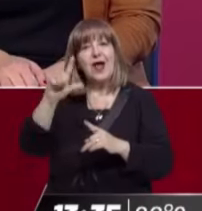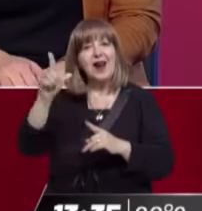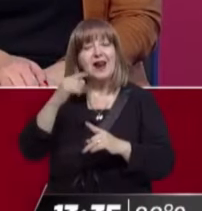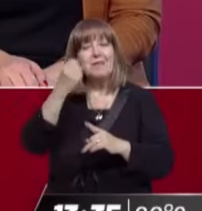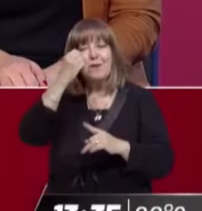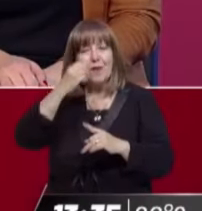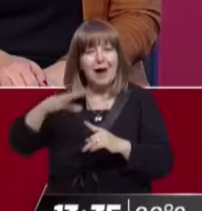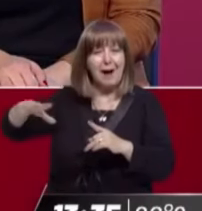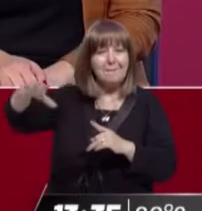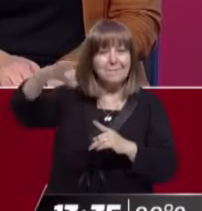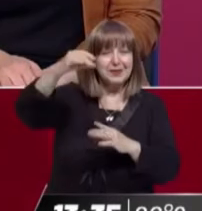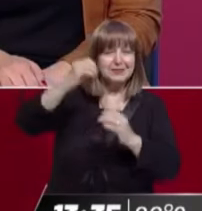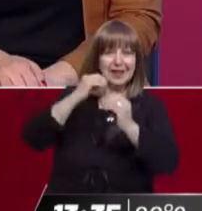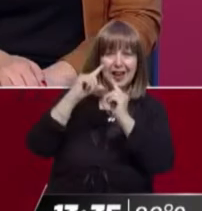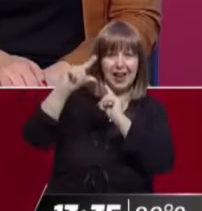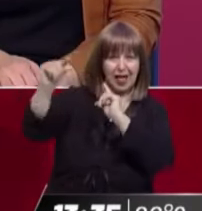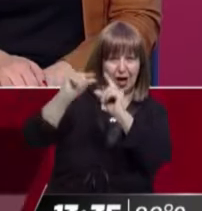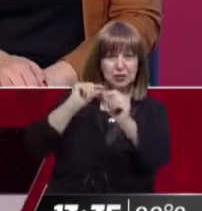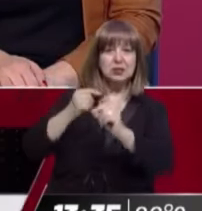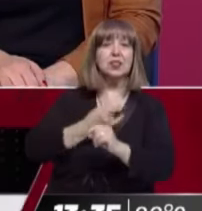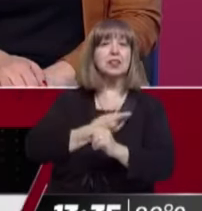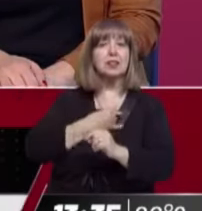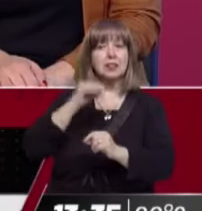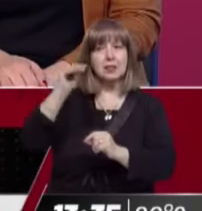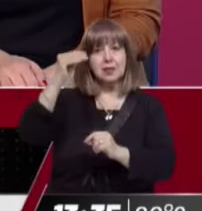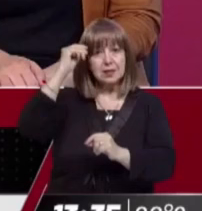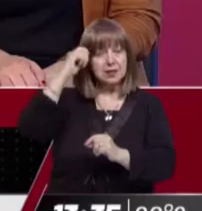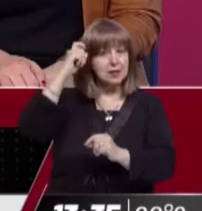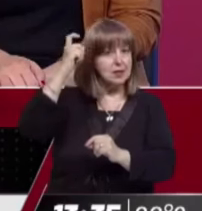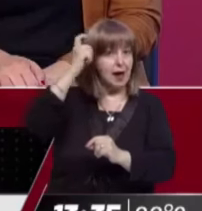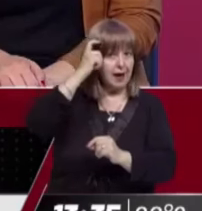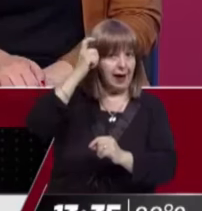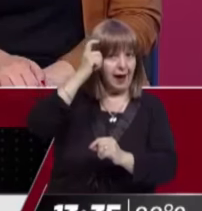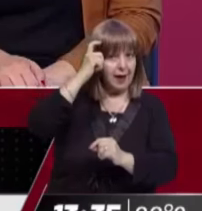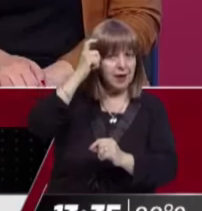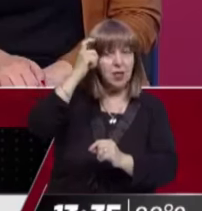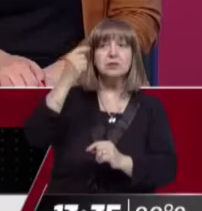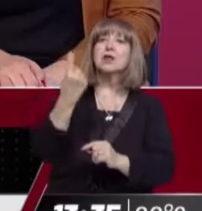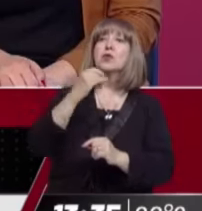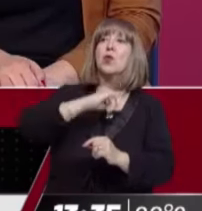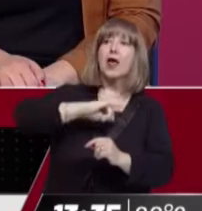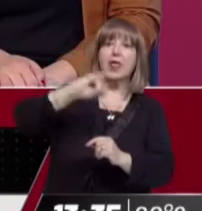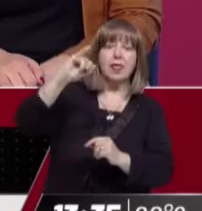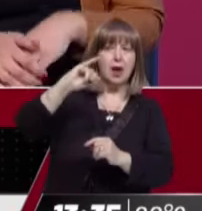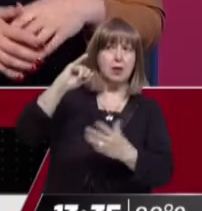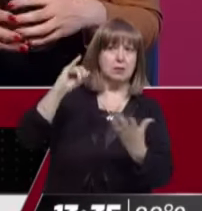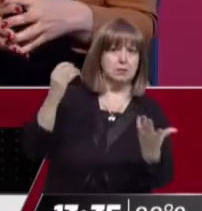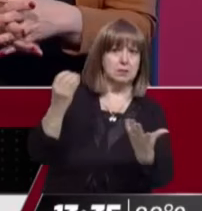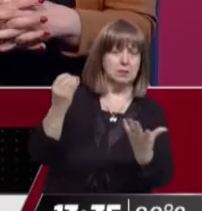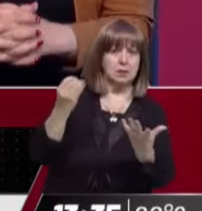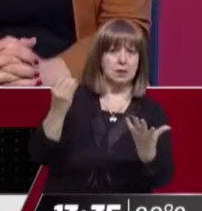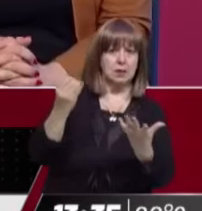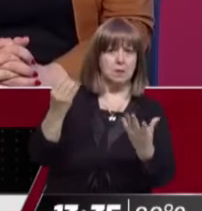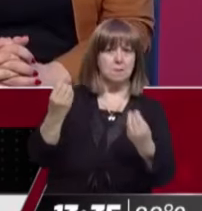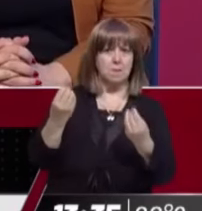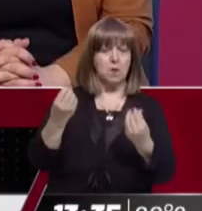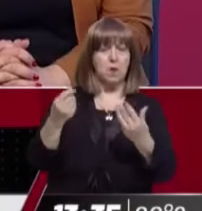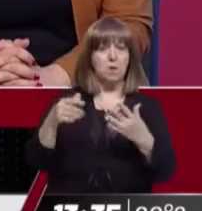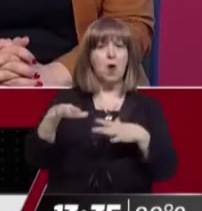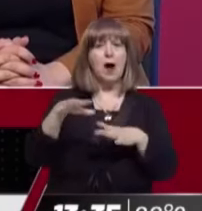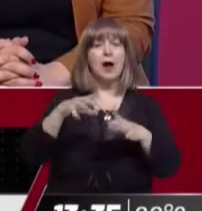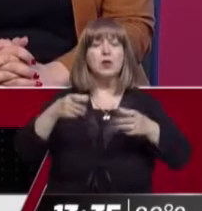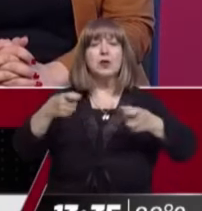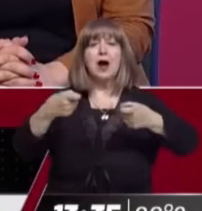San Carlos. ¿Por qué? Porque se ha detectado en las últimas horas lo que es una denuncia de parte de Patitas Callejeras, es